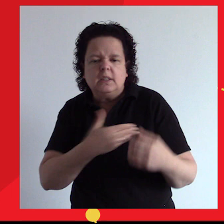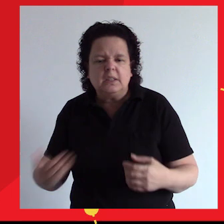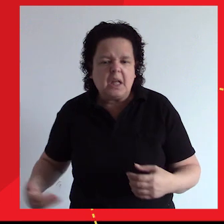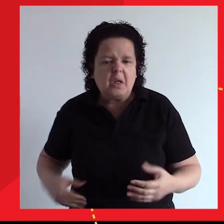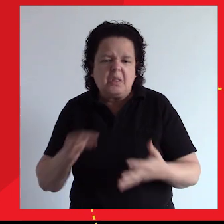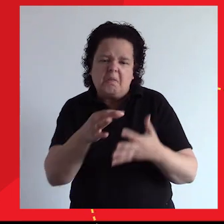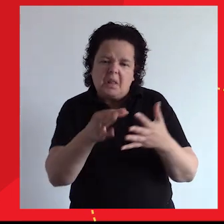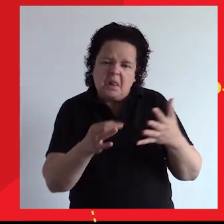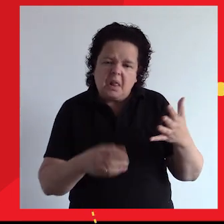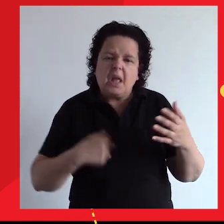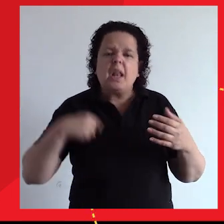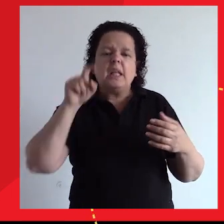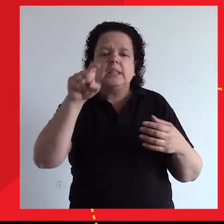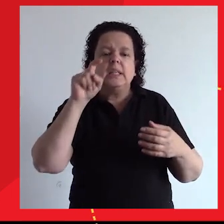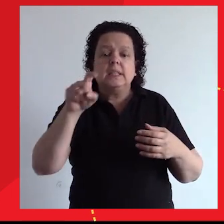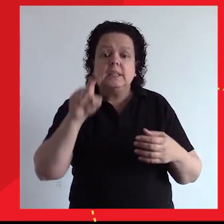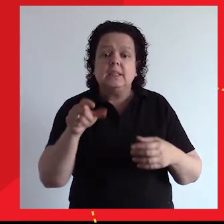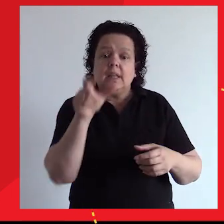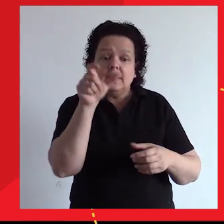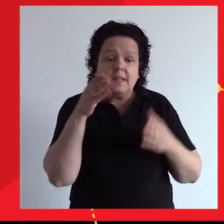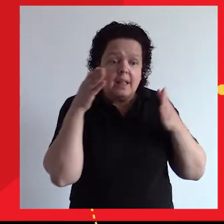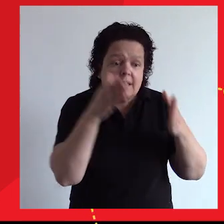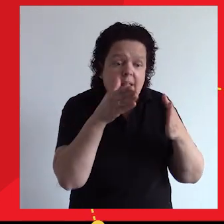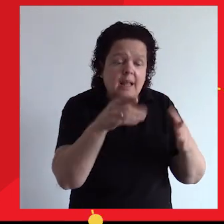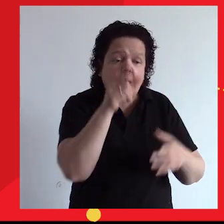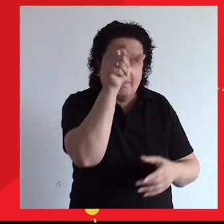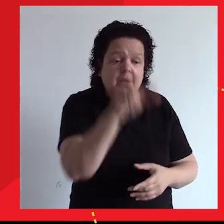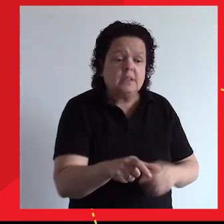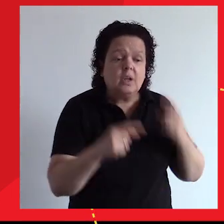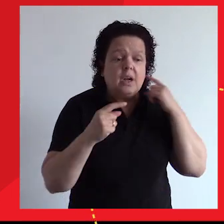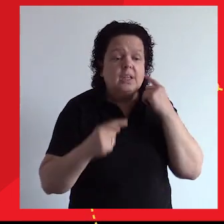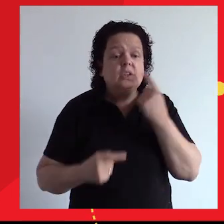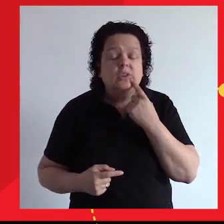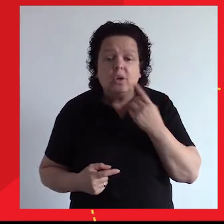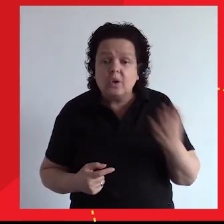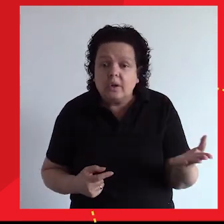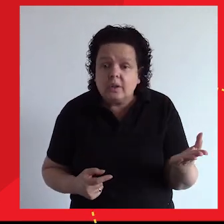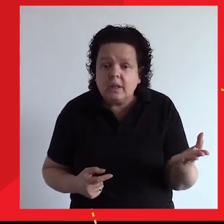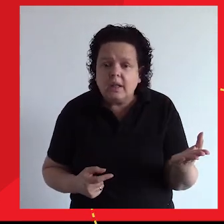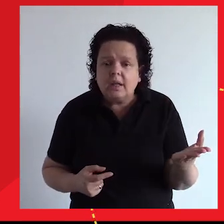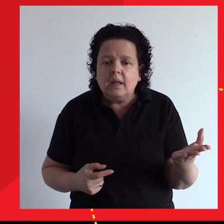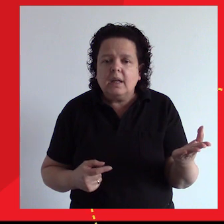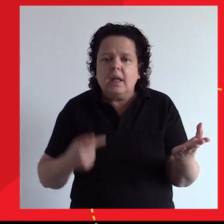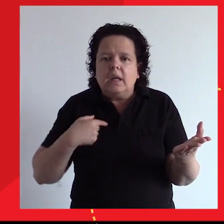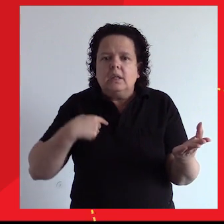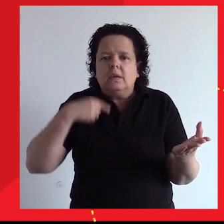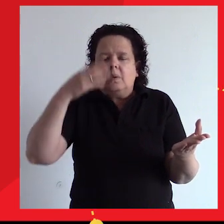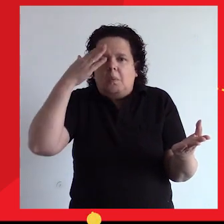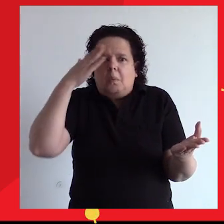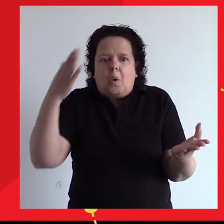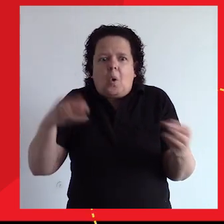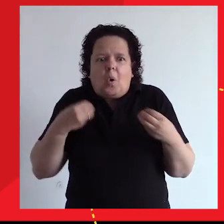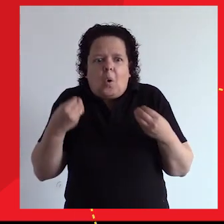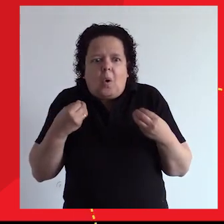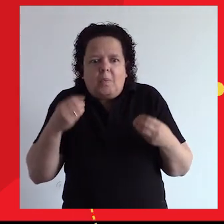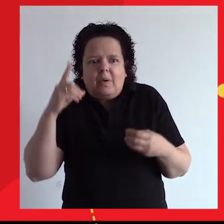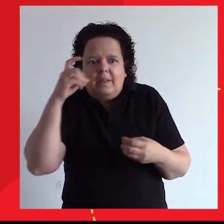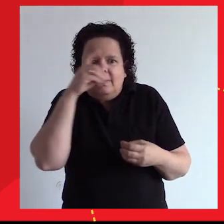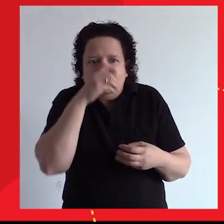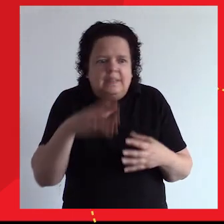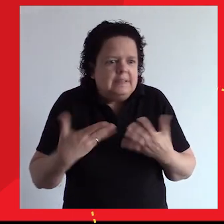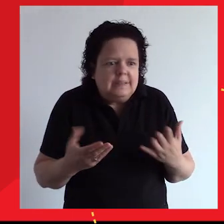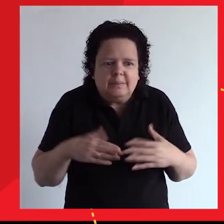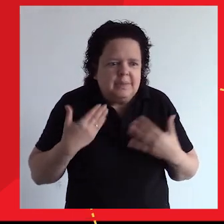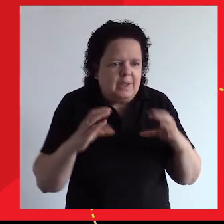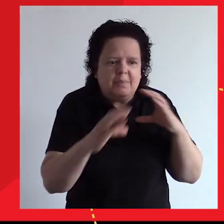Estado, entre otros, y necesitas atender a una persona con discapacidad auditiva o persona sorda y tienes dificultades